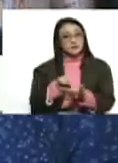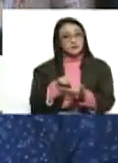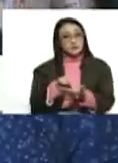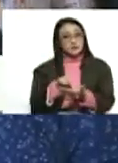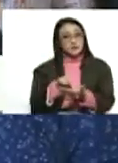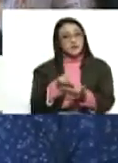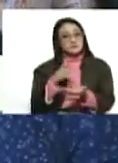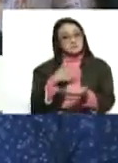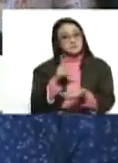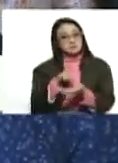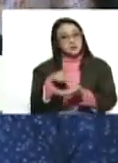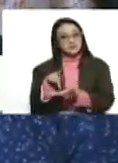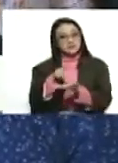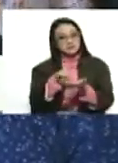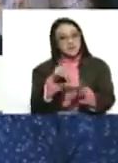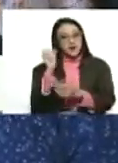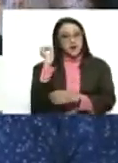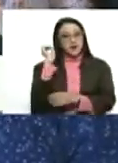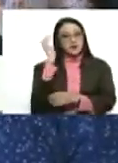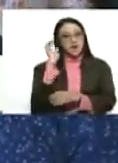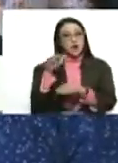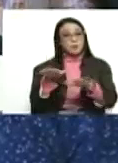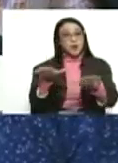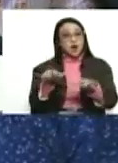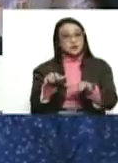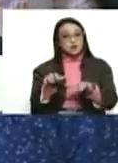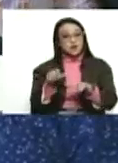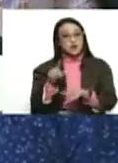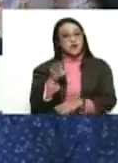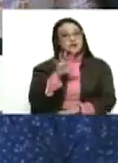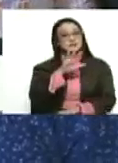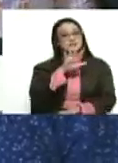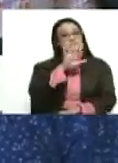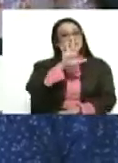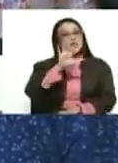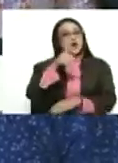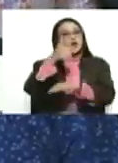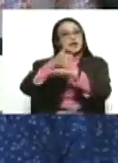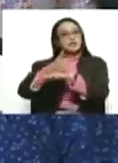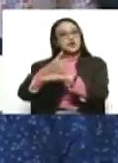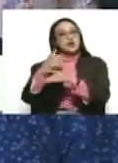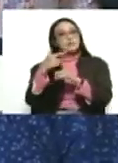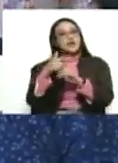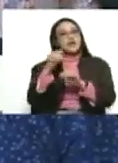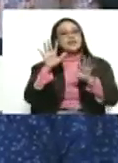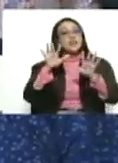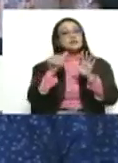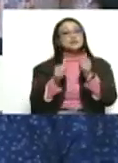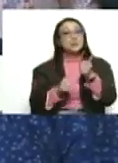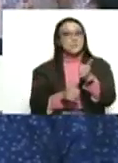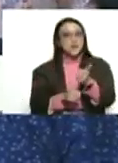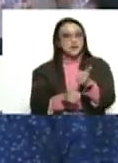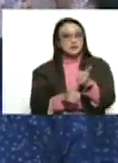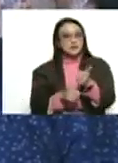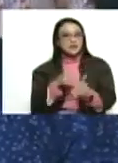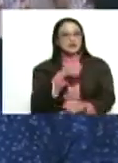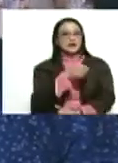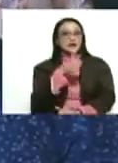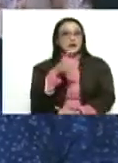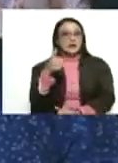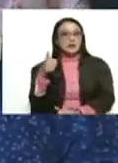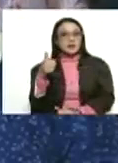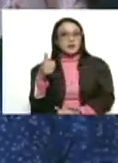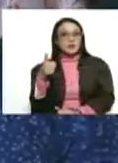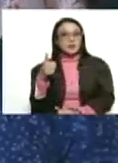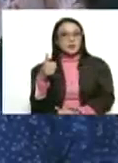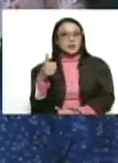participar en esta convocatoria recordemos que son cinco rectores y diez suplentes para cada uno de estos